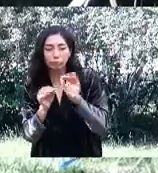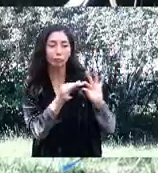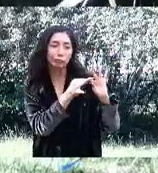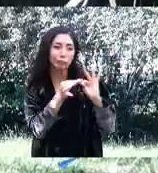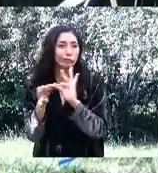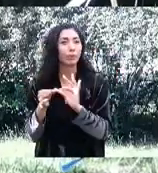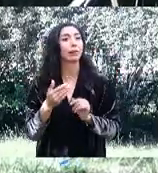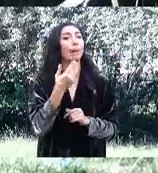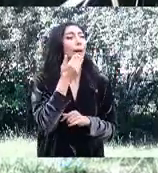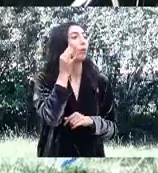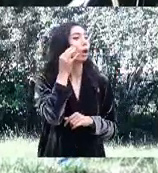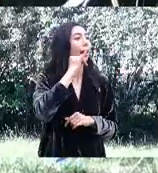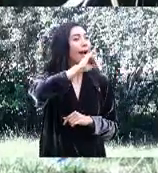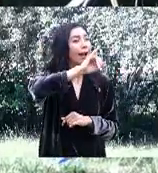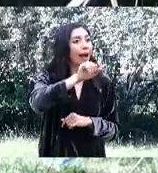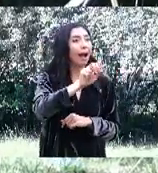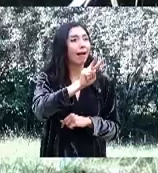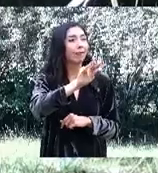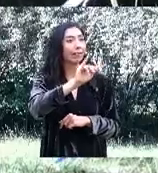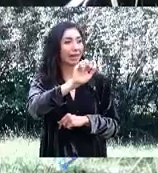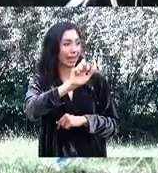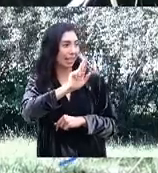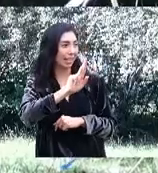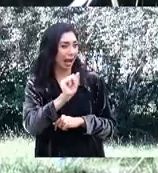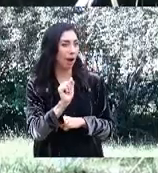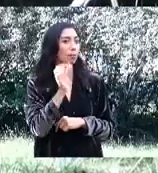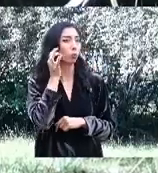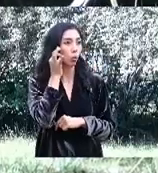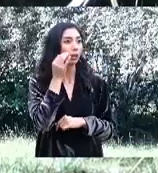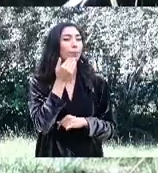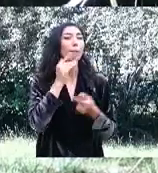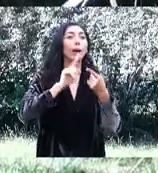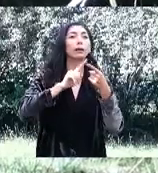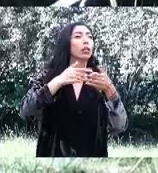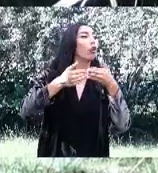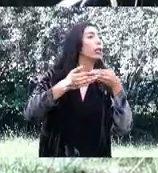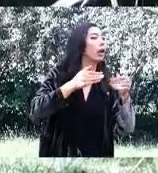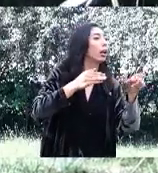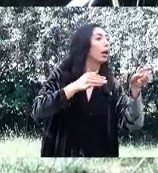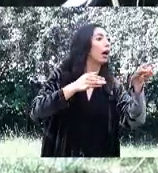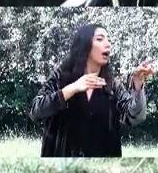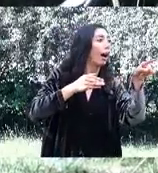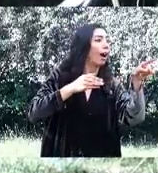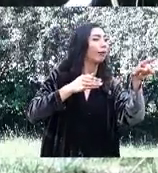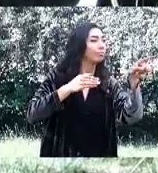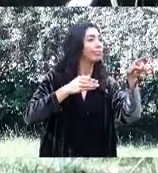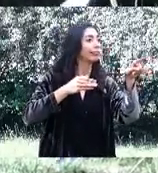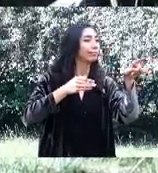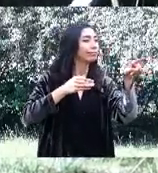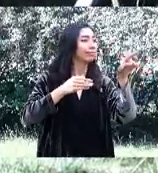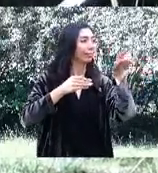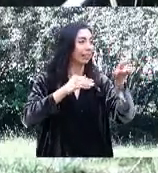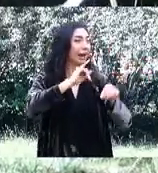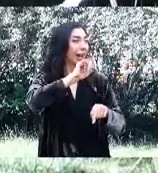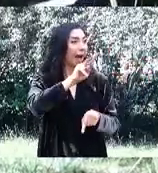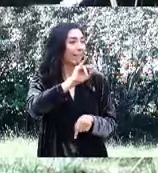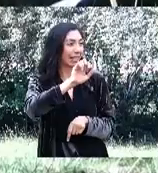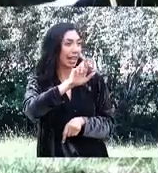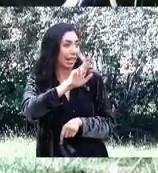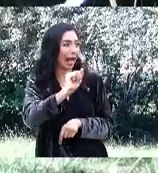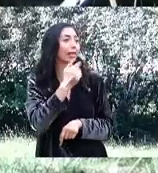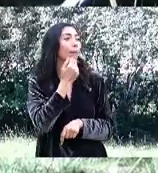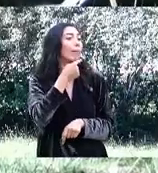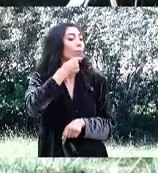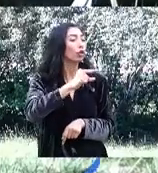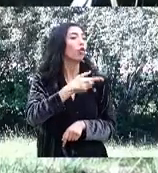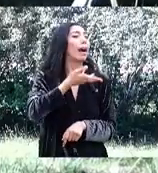y a javiera que también va a tener una una participación Dónde está javiera aquí que también va a poder contarnos